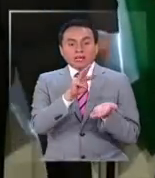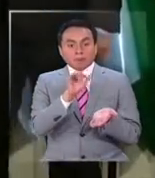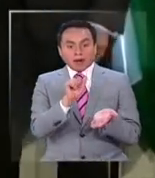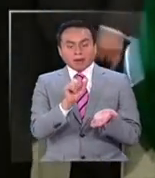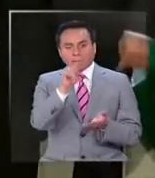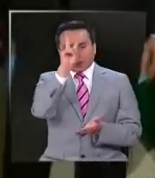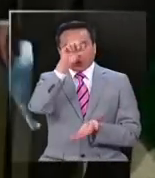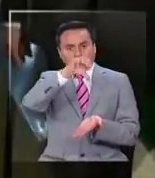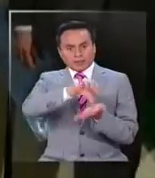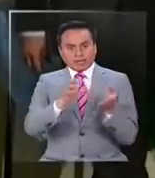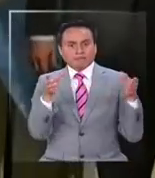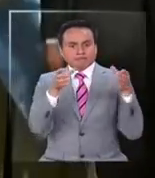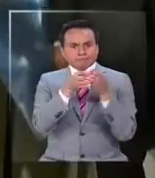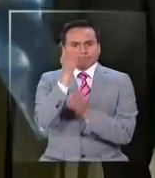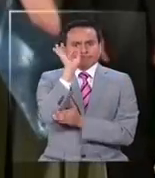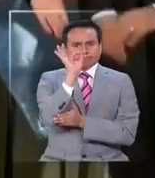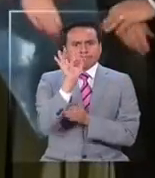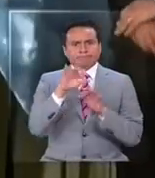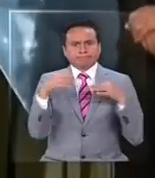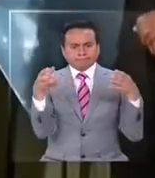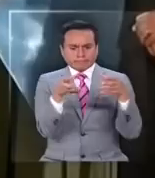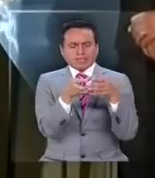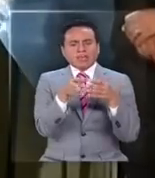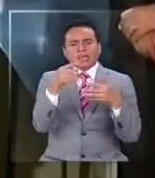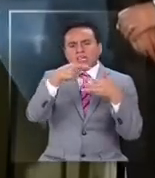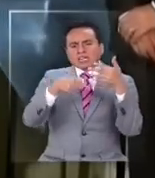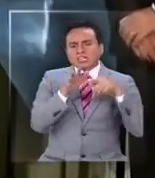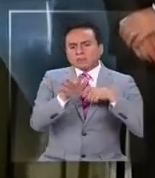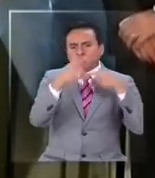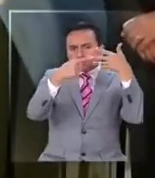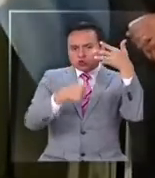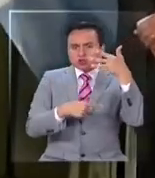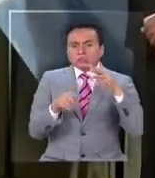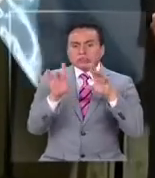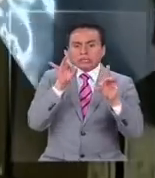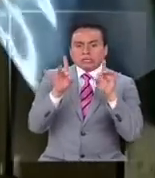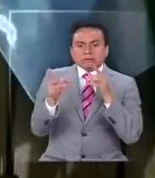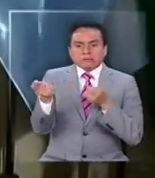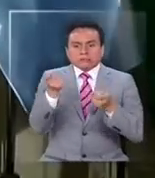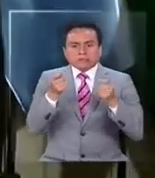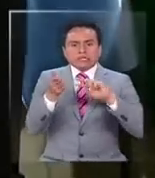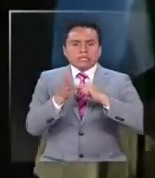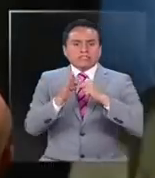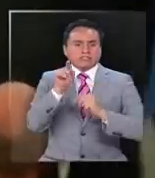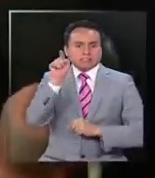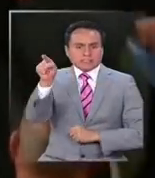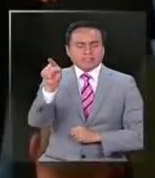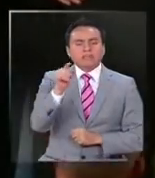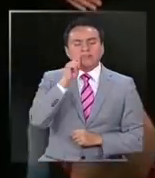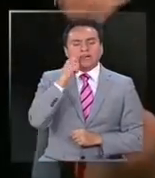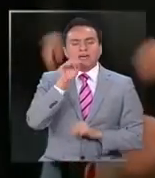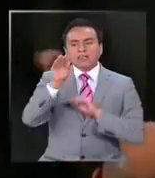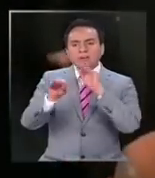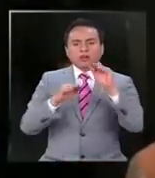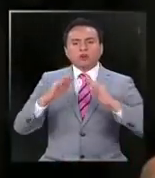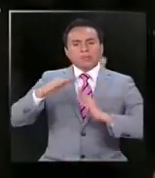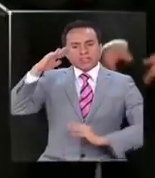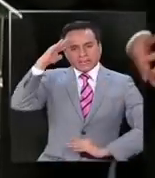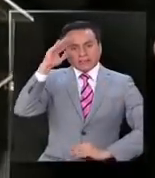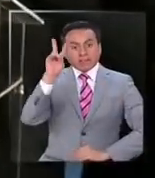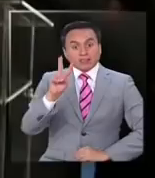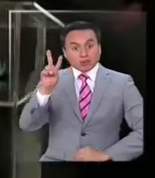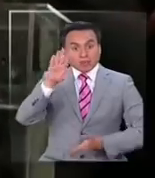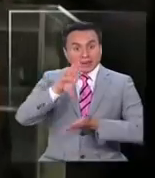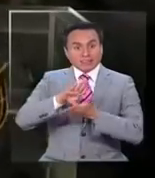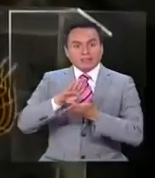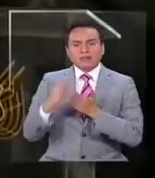capital peruana y presentó 15 puntos sobre las opciones diplomáticas para afrontar la crisis, entre los que hizo un llamado a los militares venezolanos